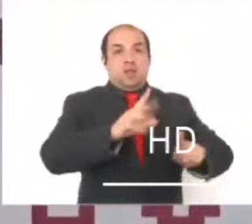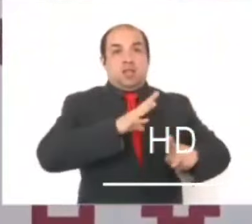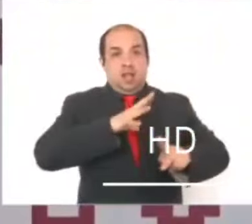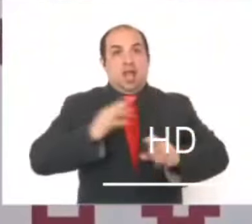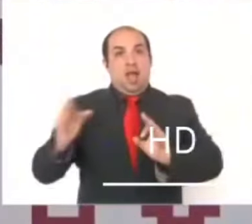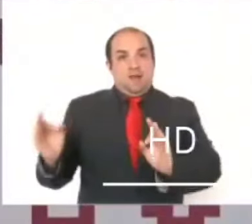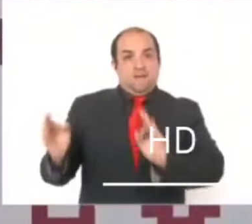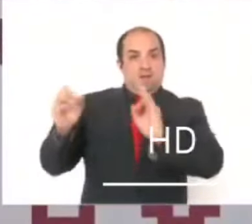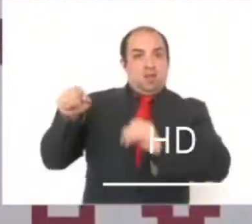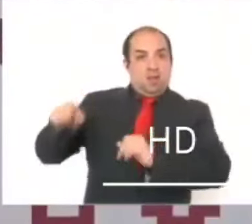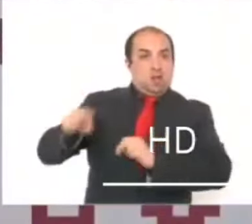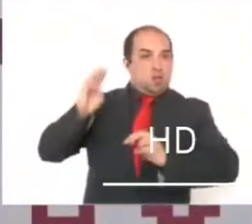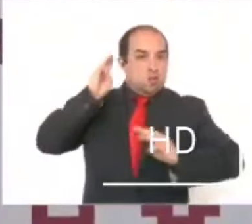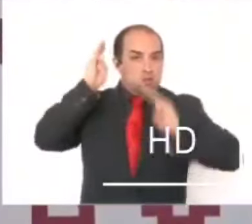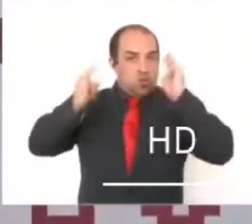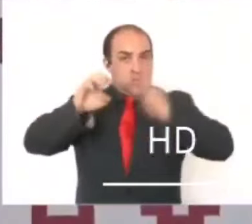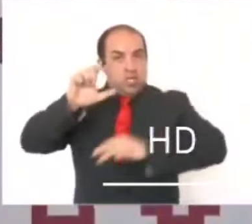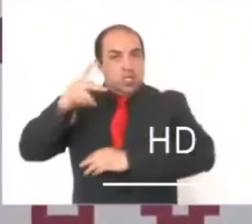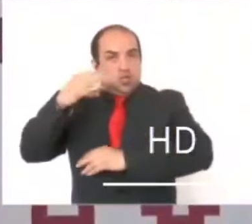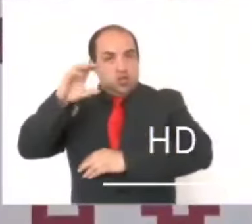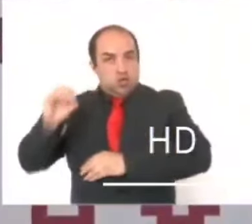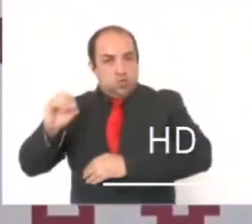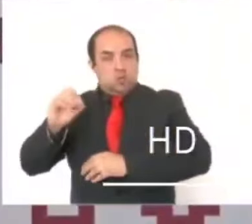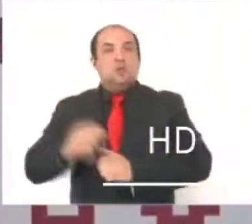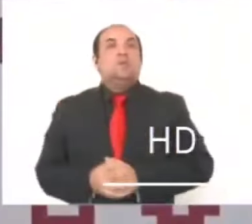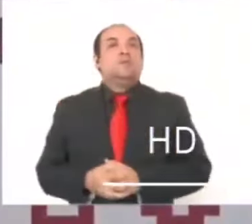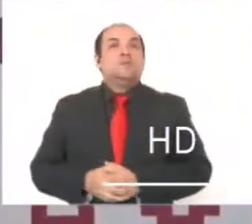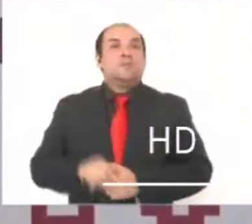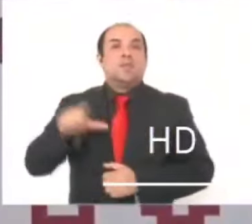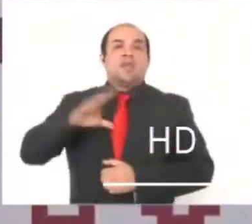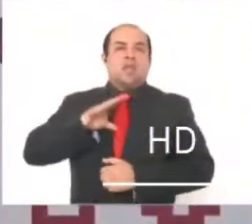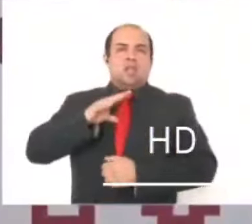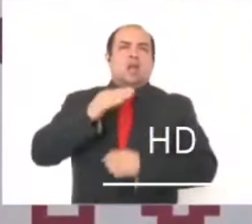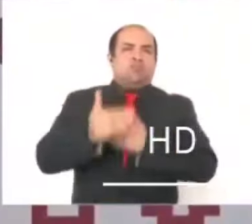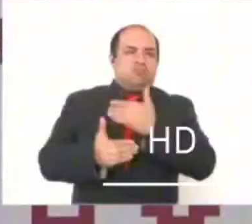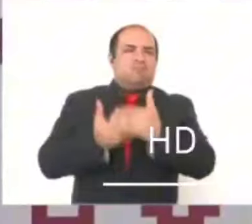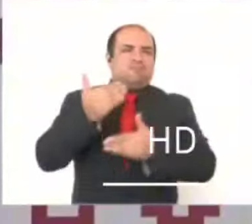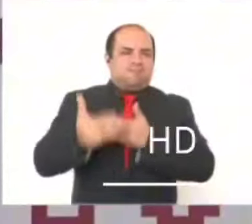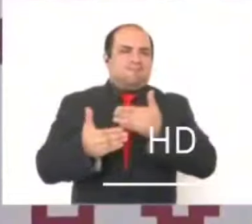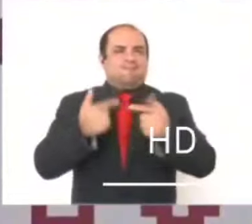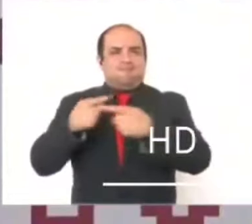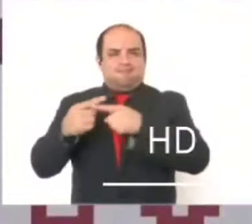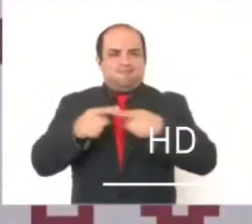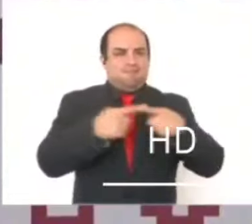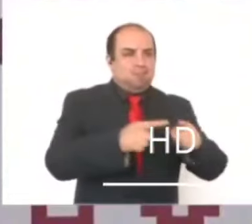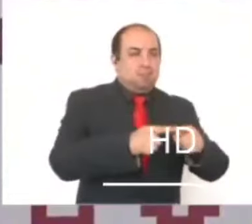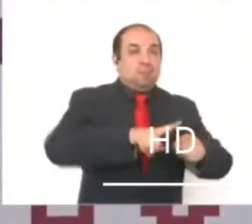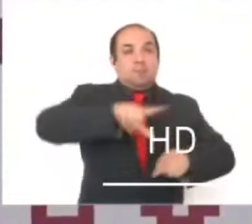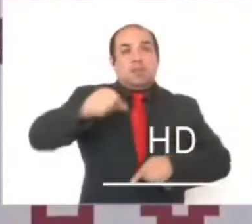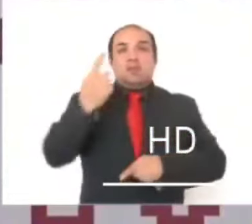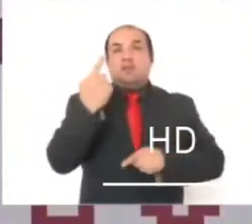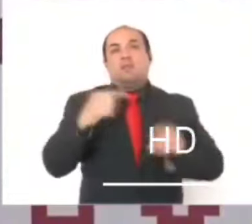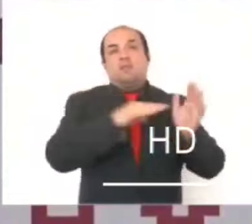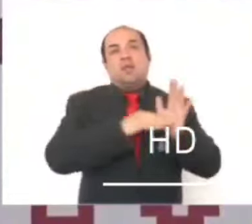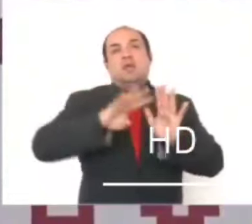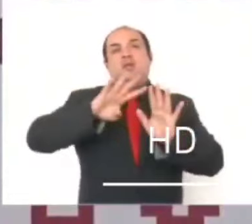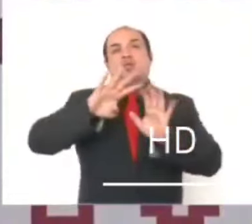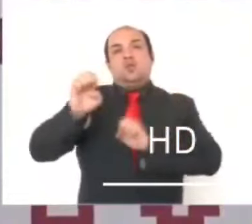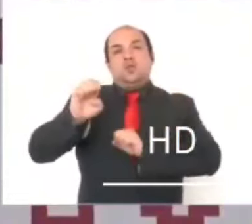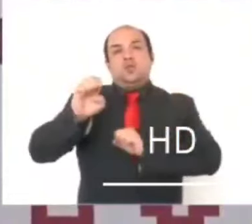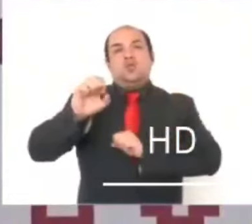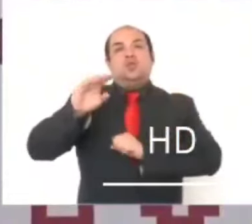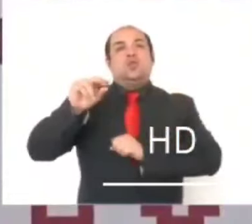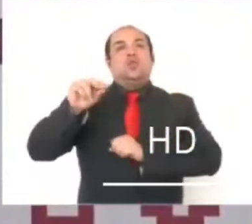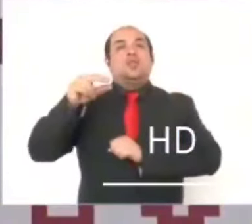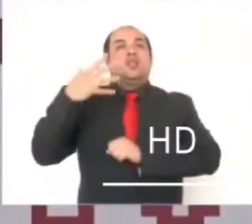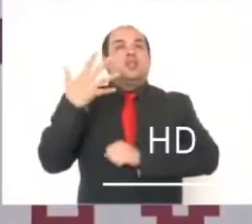frente del Museo del Chopo. Obviamente han pasaron por muchos procesos, luego en el 85 con el temblor y los